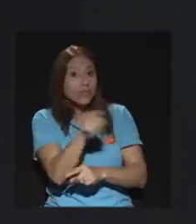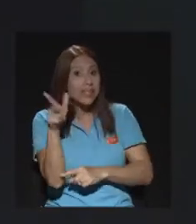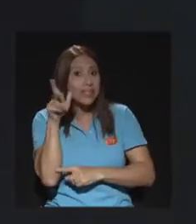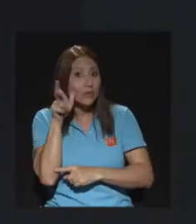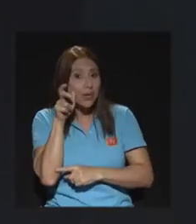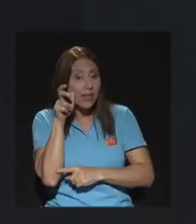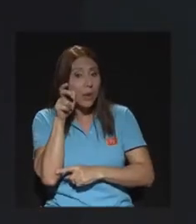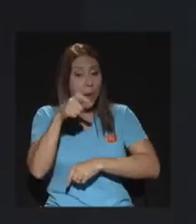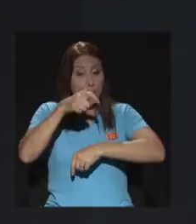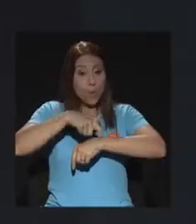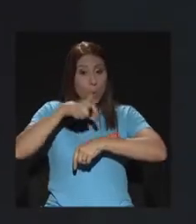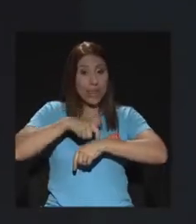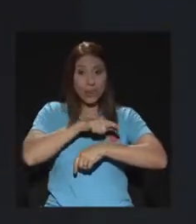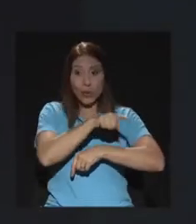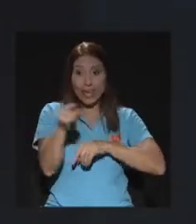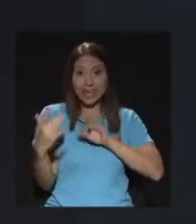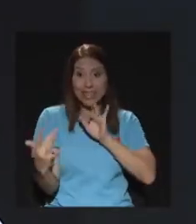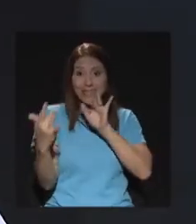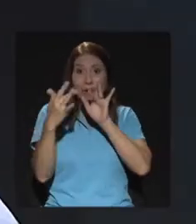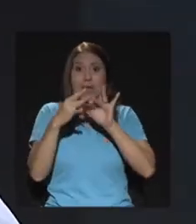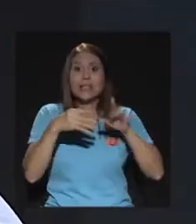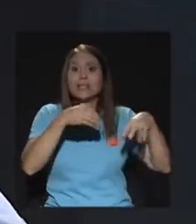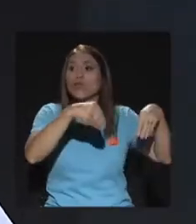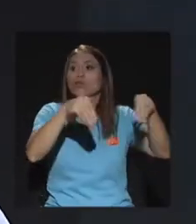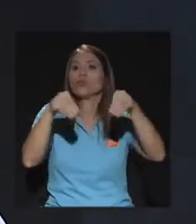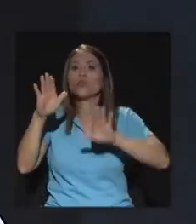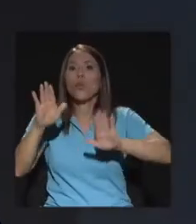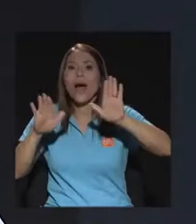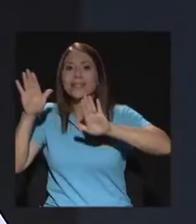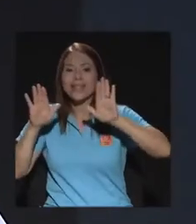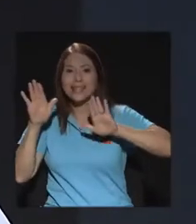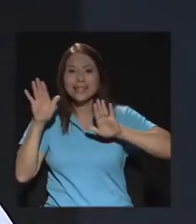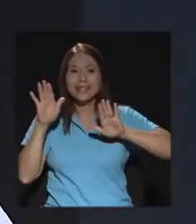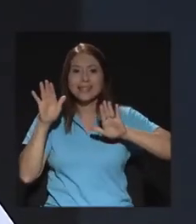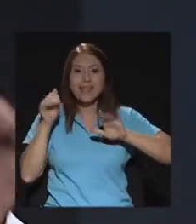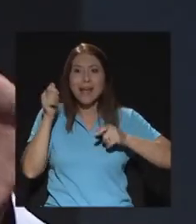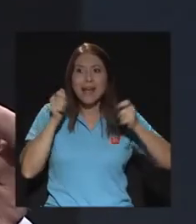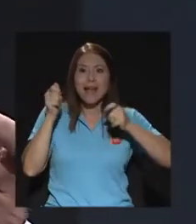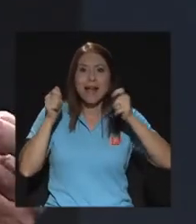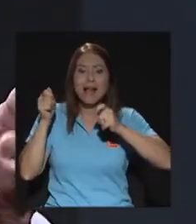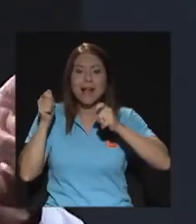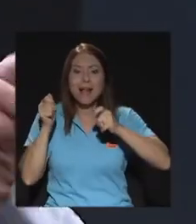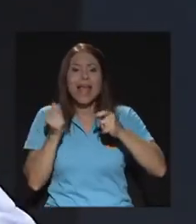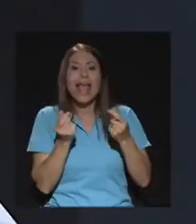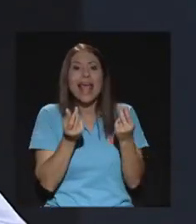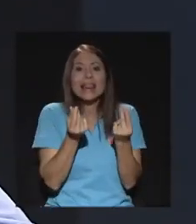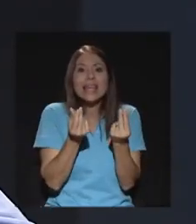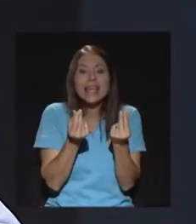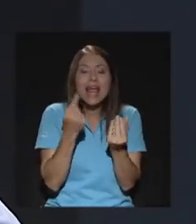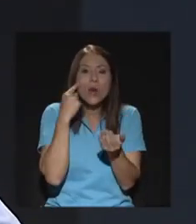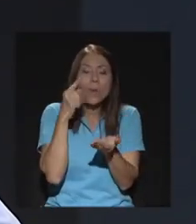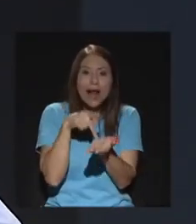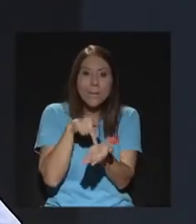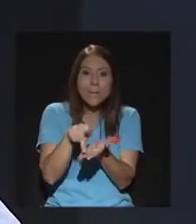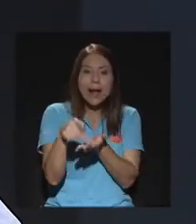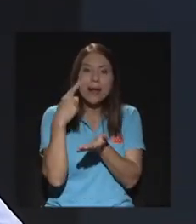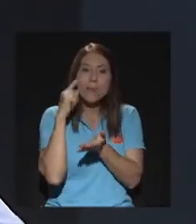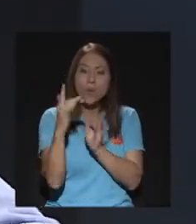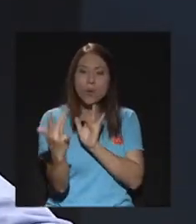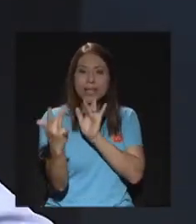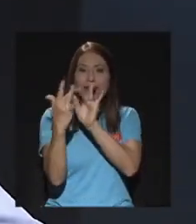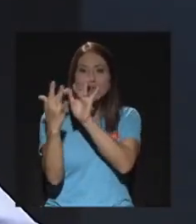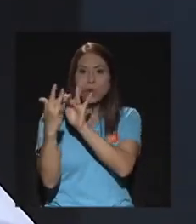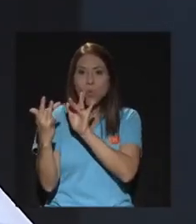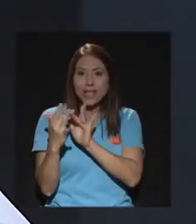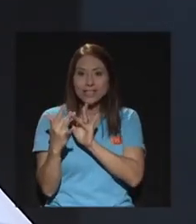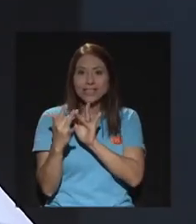en subastas esas frecuencias, en donde el dinero para obtener esas frecuencias es